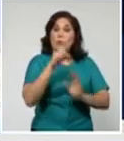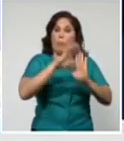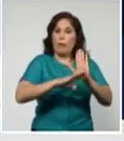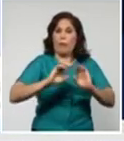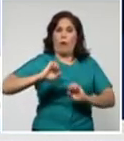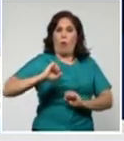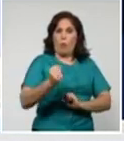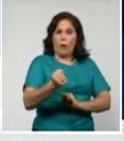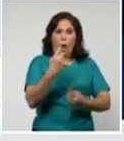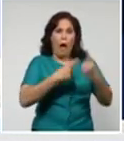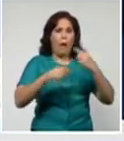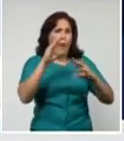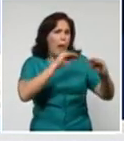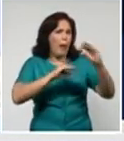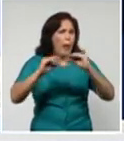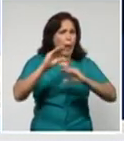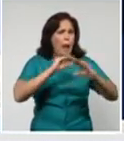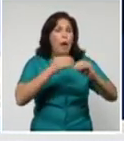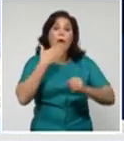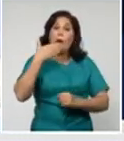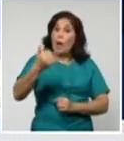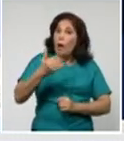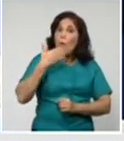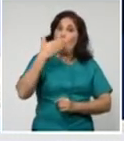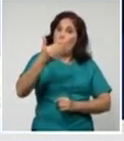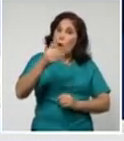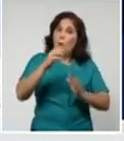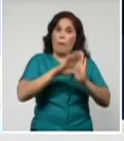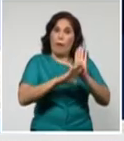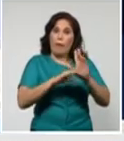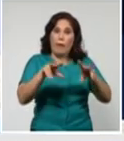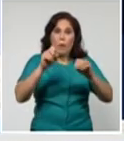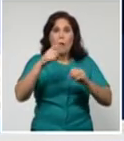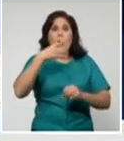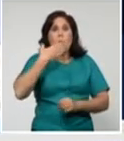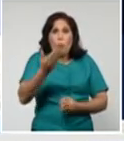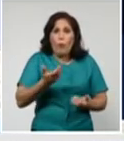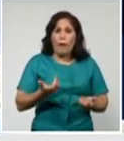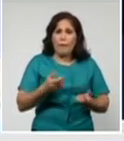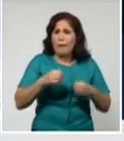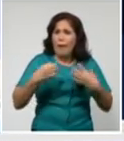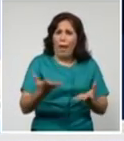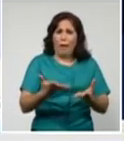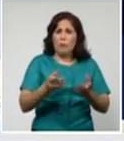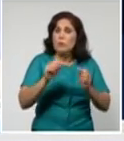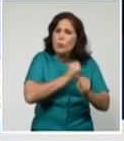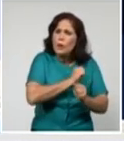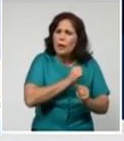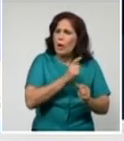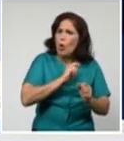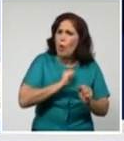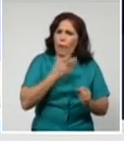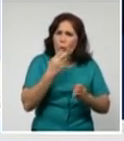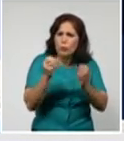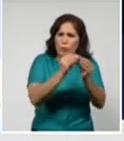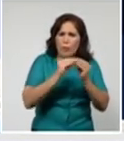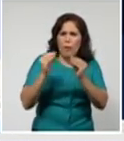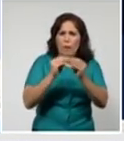algunos comentarios de qué bueno que se adoptaron las medidas. Sí, son buenas porque no queda más remedio por la